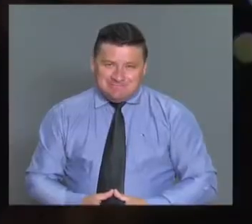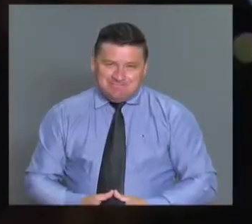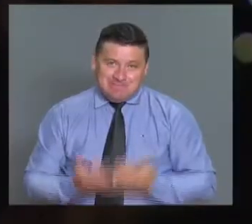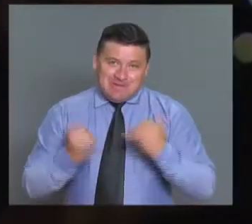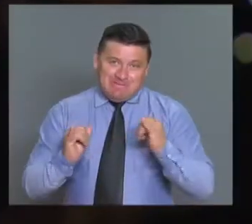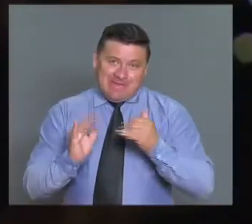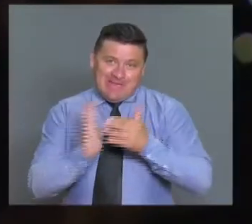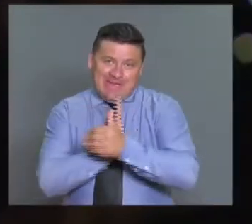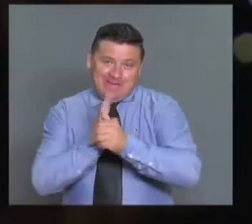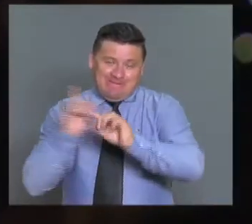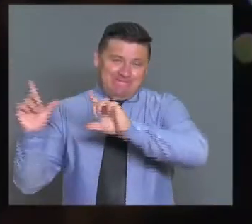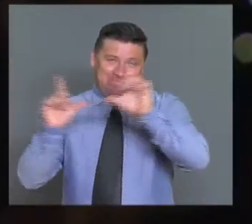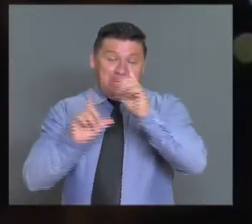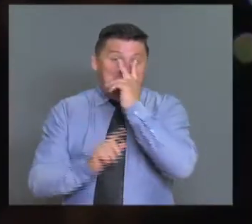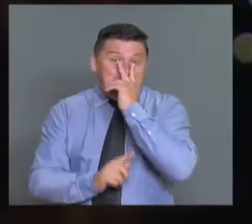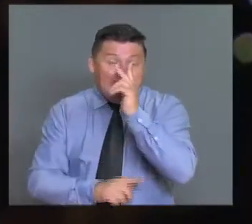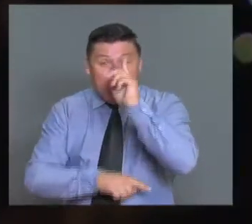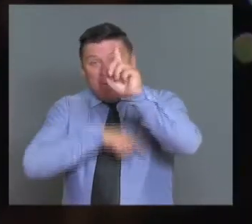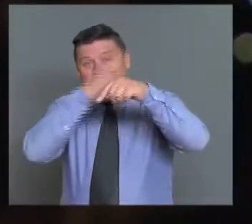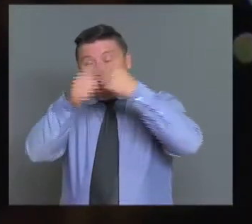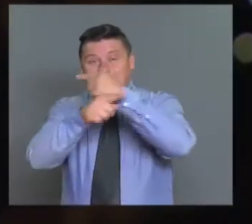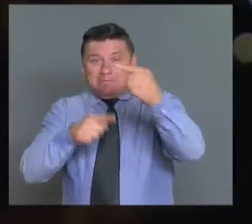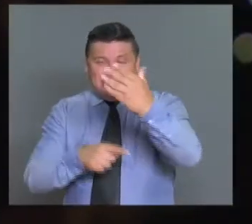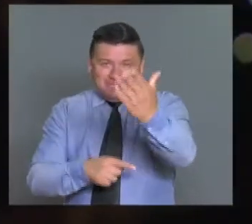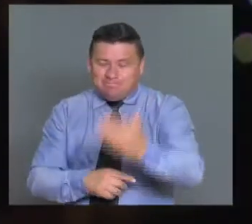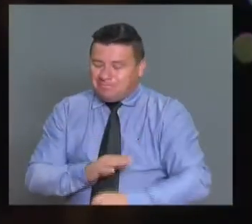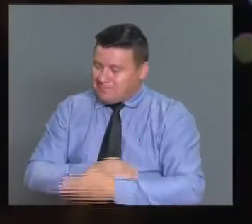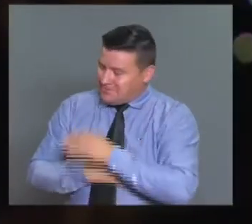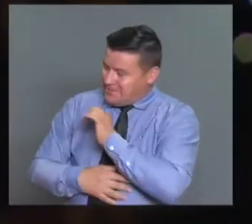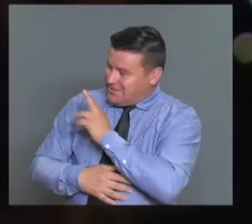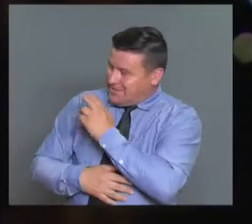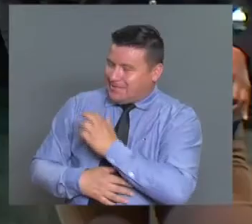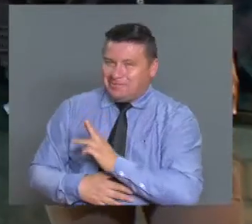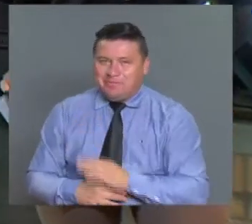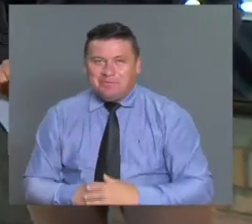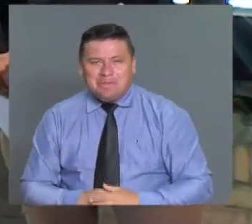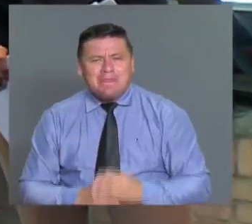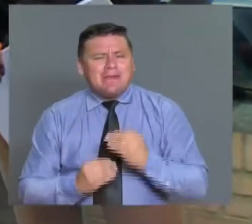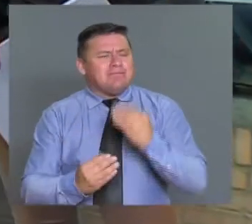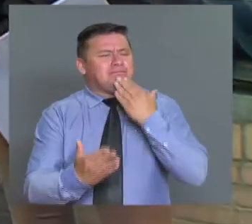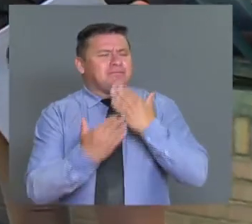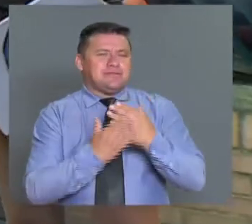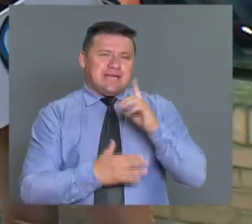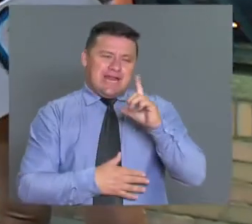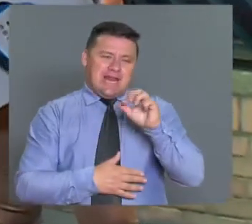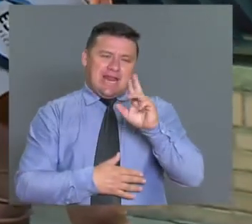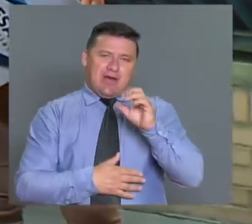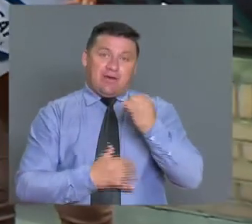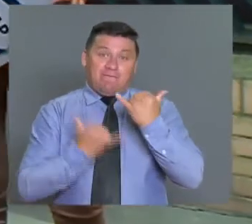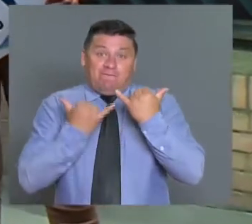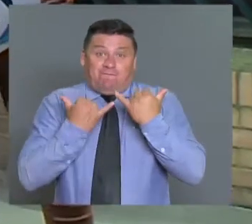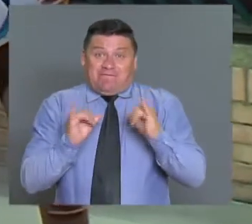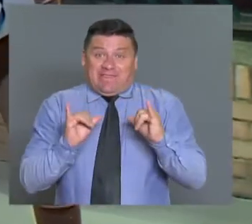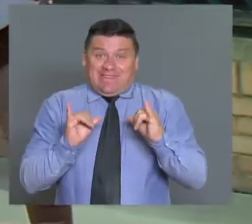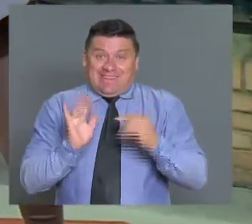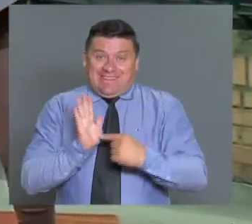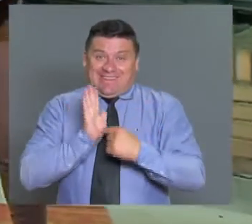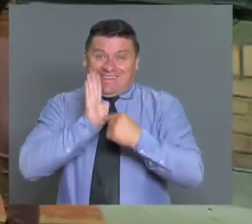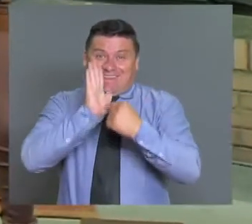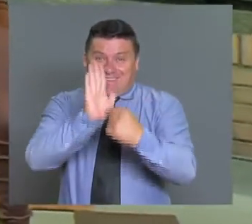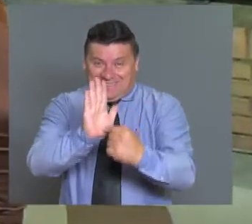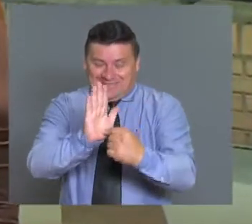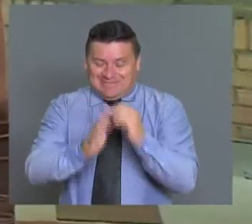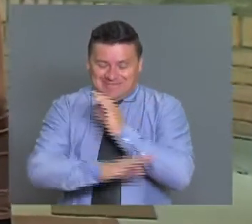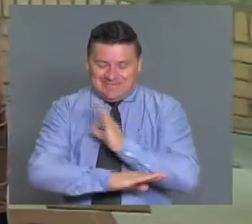Hasta aquí Talentos en Pantalla, nos vemos la próxima semana. Adelante, Yair. Gracias, Laura, y con esto llegamos al final de esta emisión